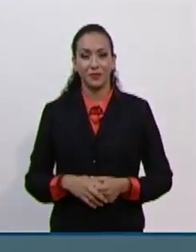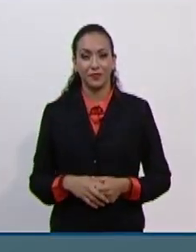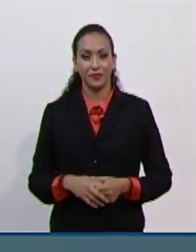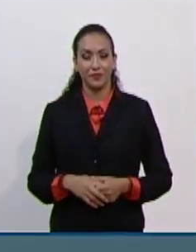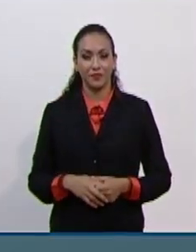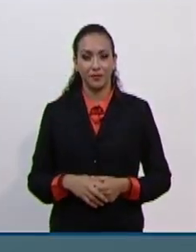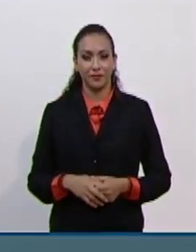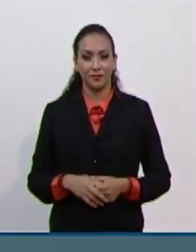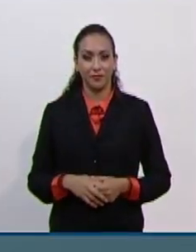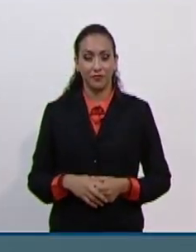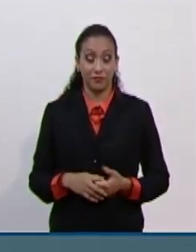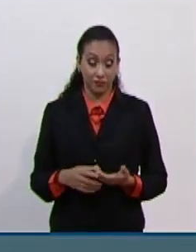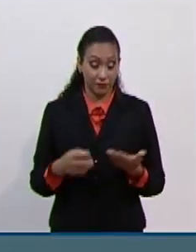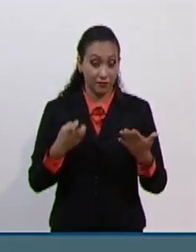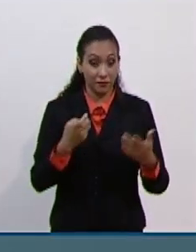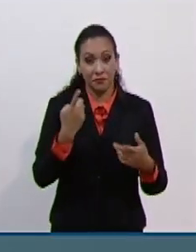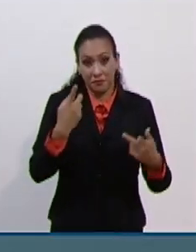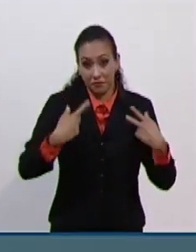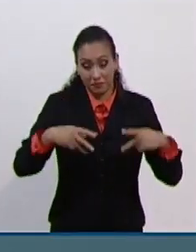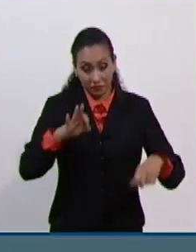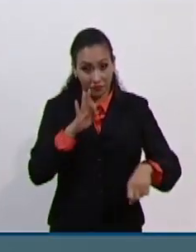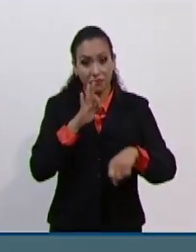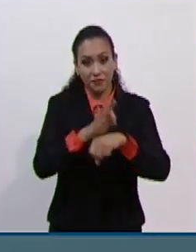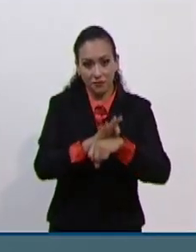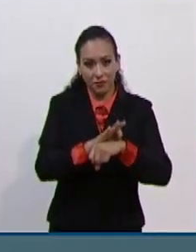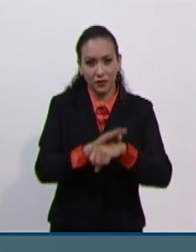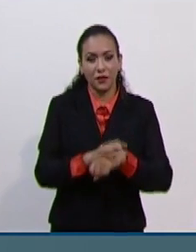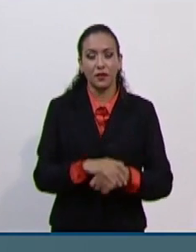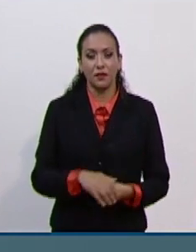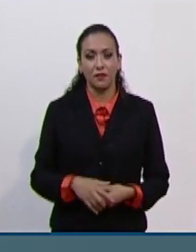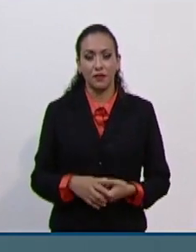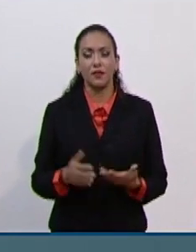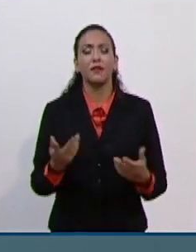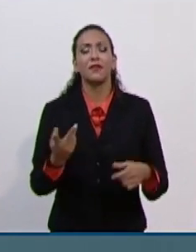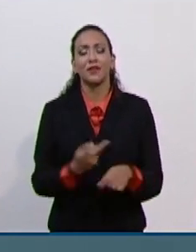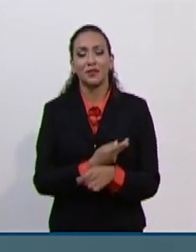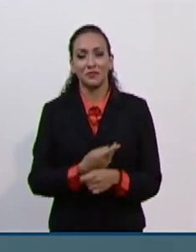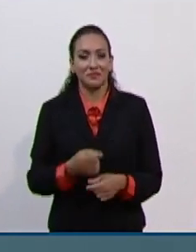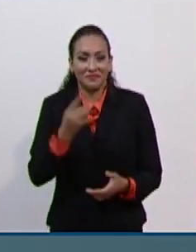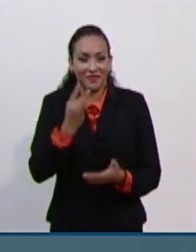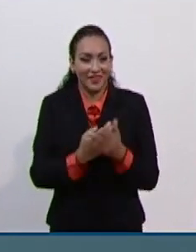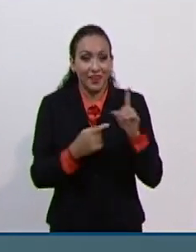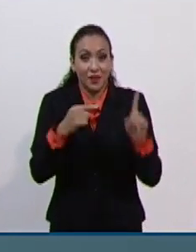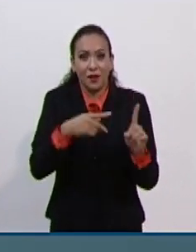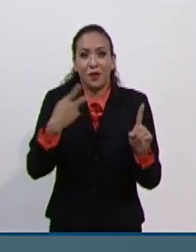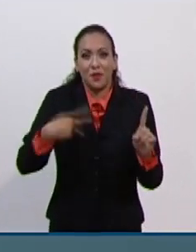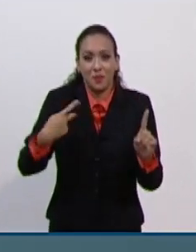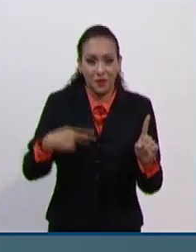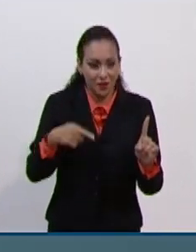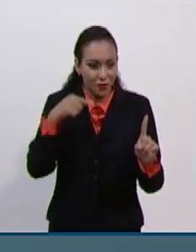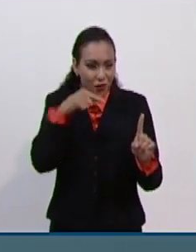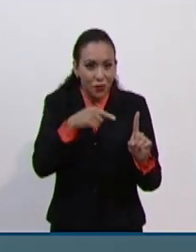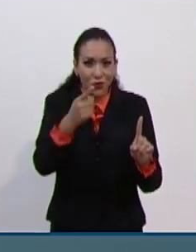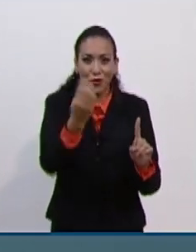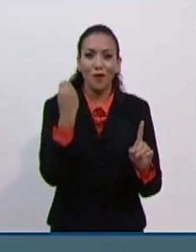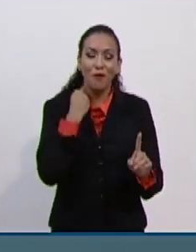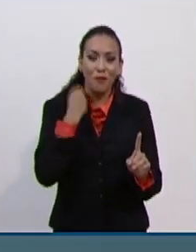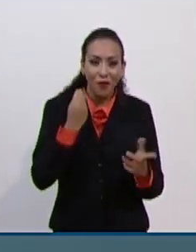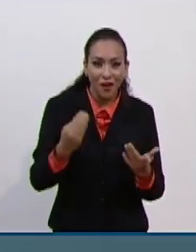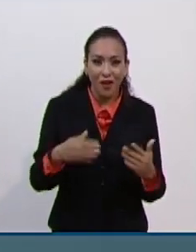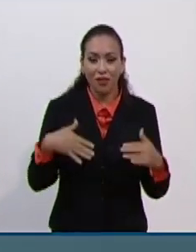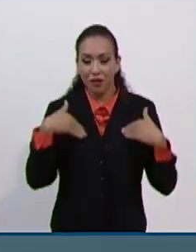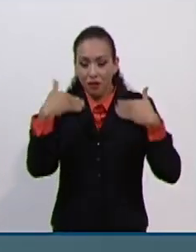Si eres un defensor criminal, eres la única persona que tu cliente, en la que tu cliente